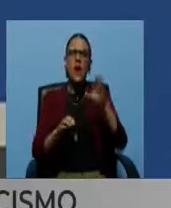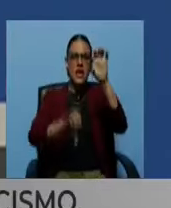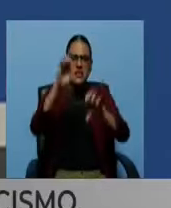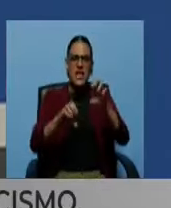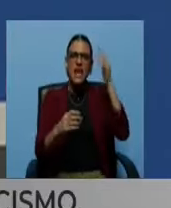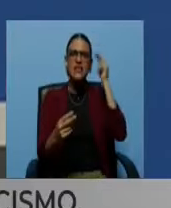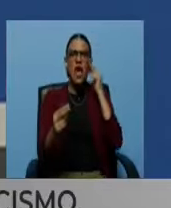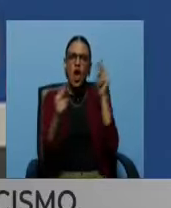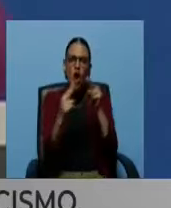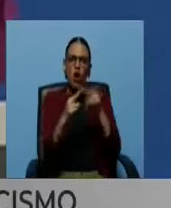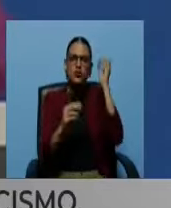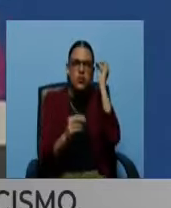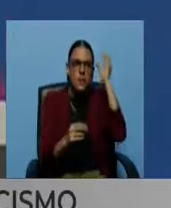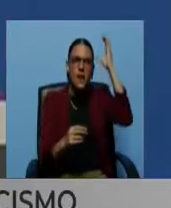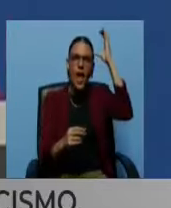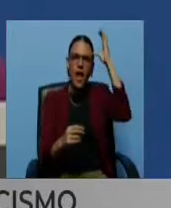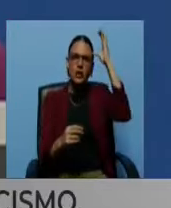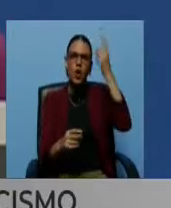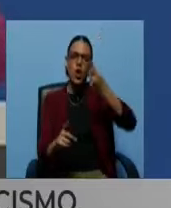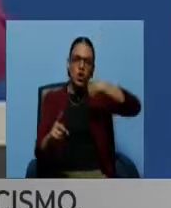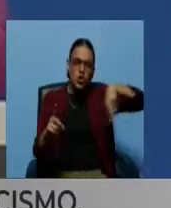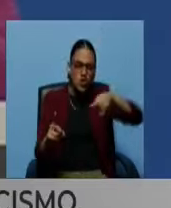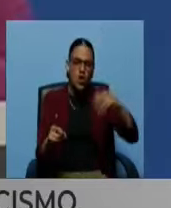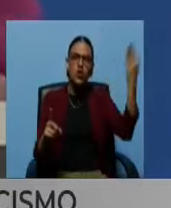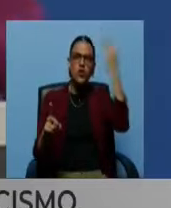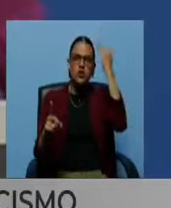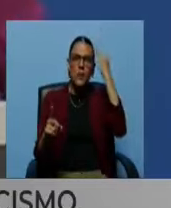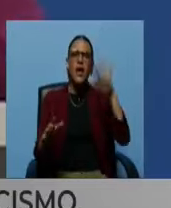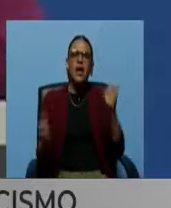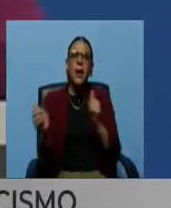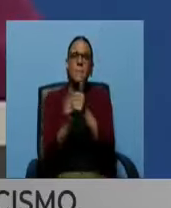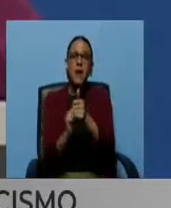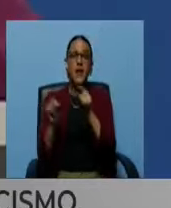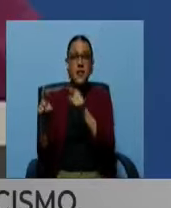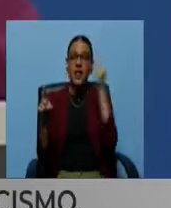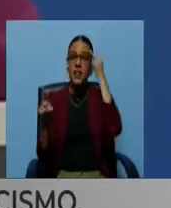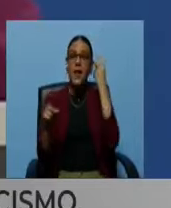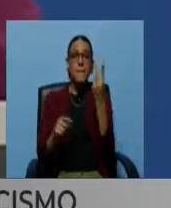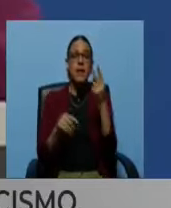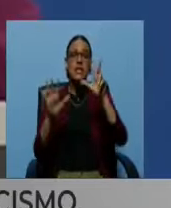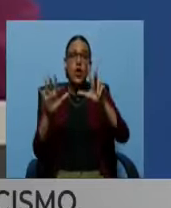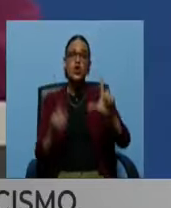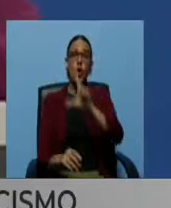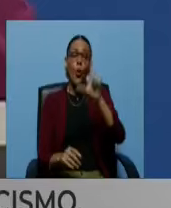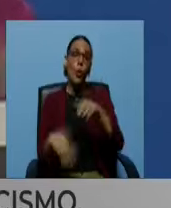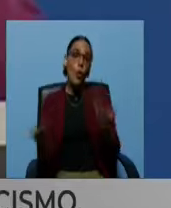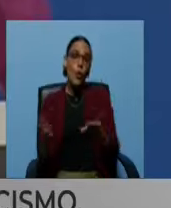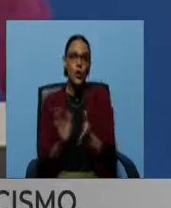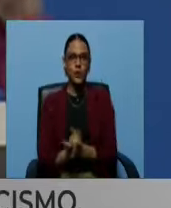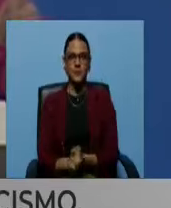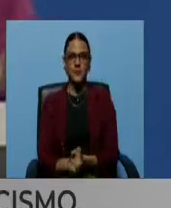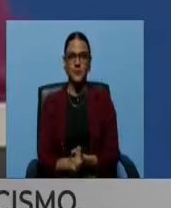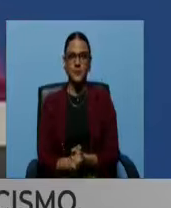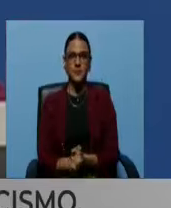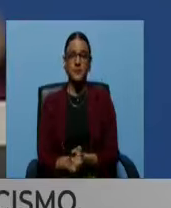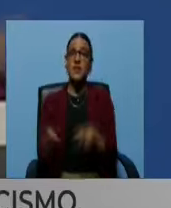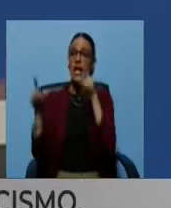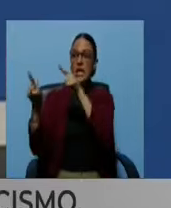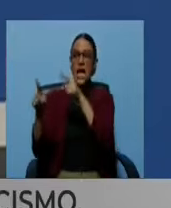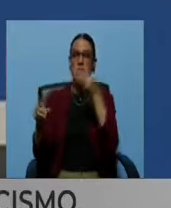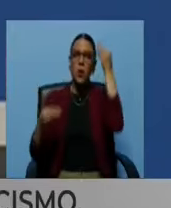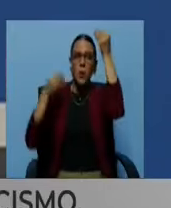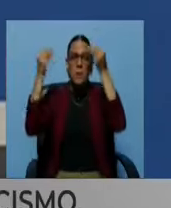conocimiento, sabía lo que iba a ocurrir el 28 de julio. Y ellos